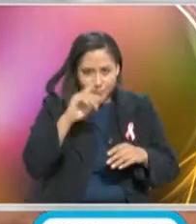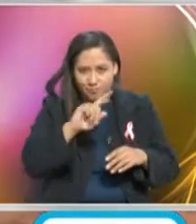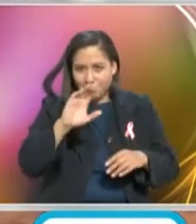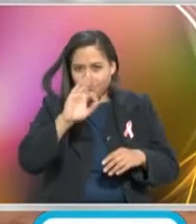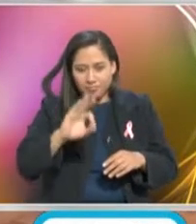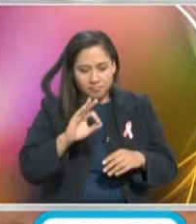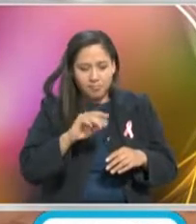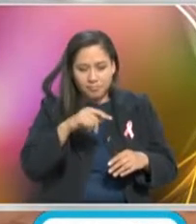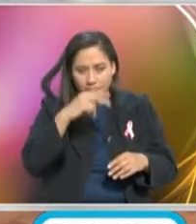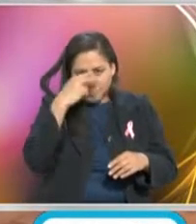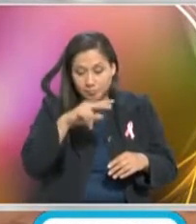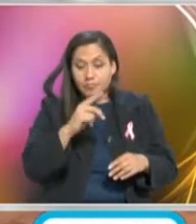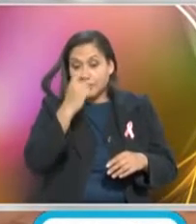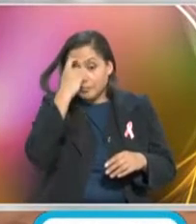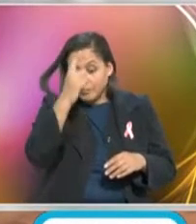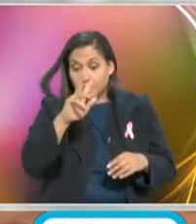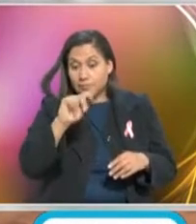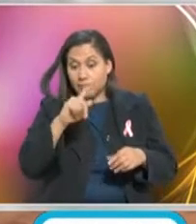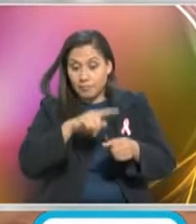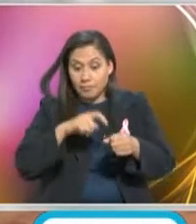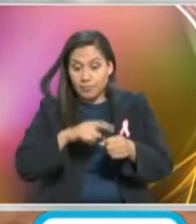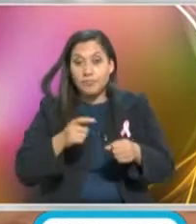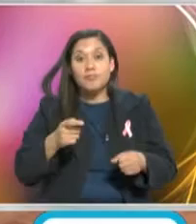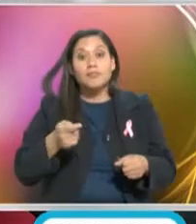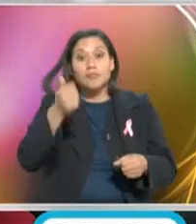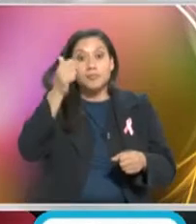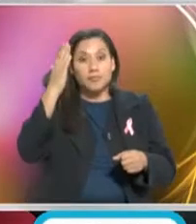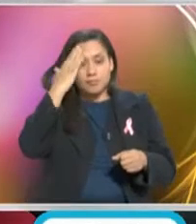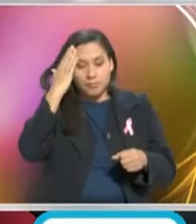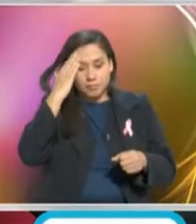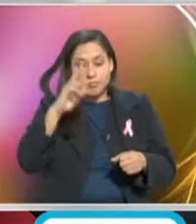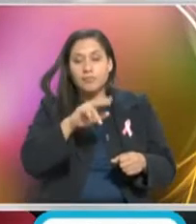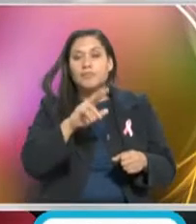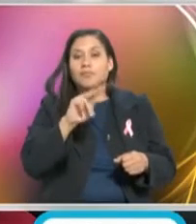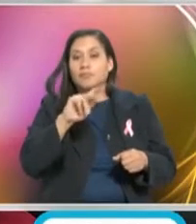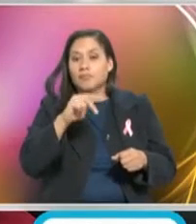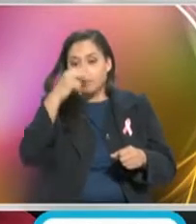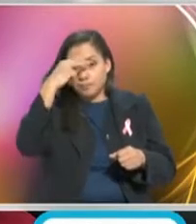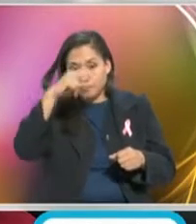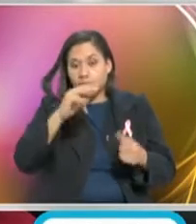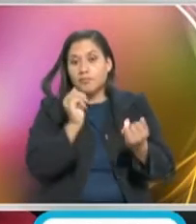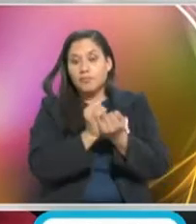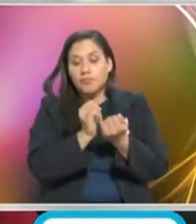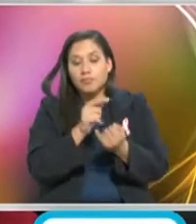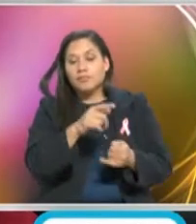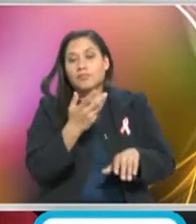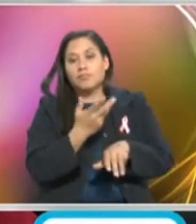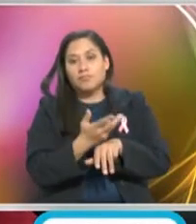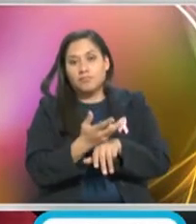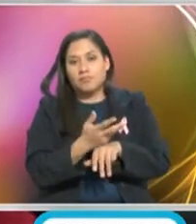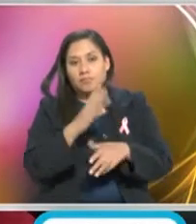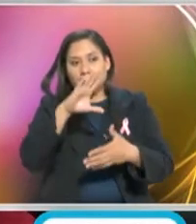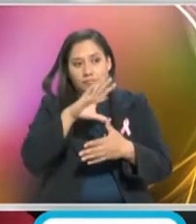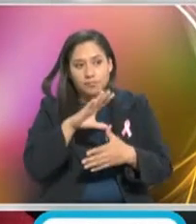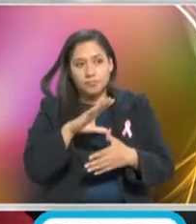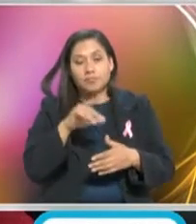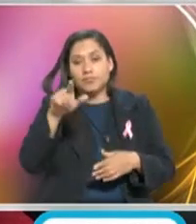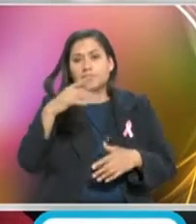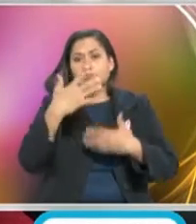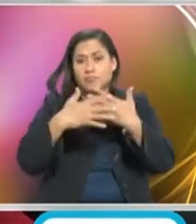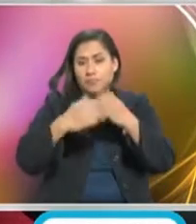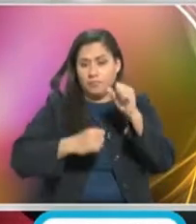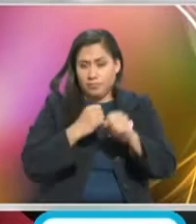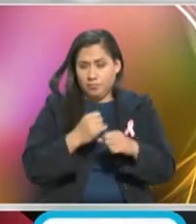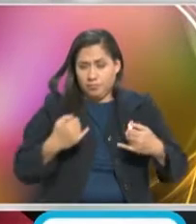de haber inventado la televisión a color, fue precursor de la televisión en México y América Latina. Él a los